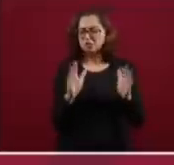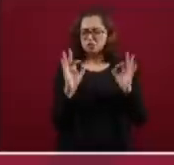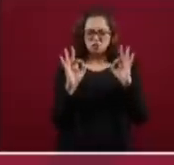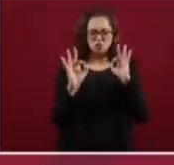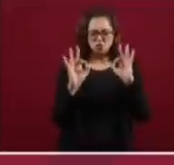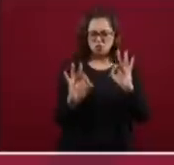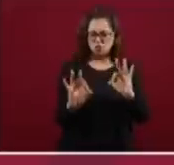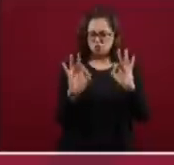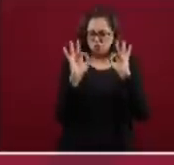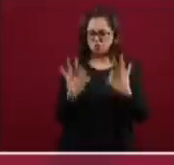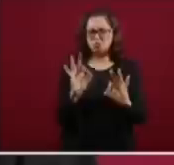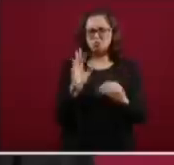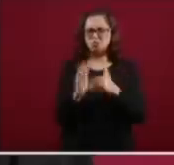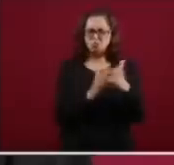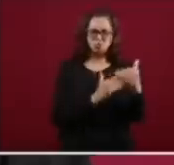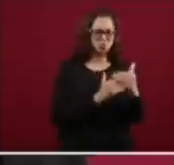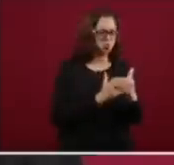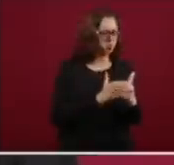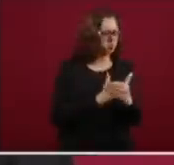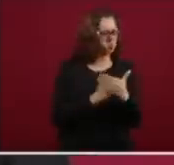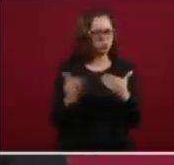lo más moderno